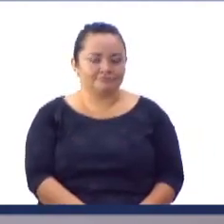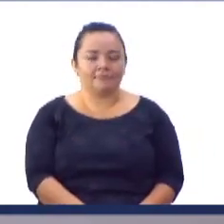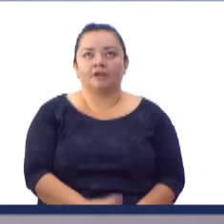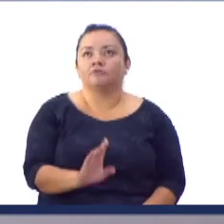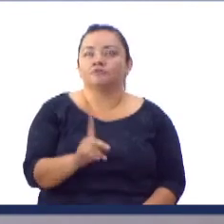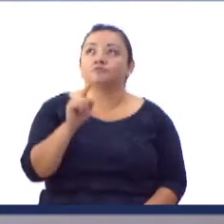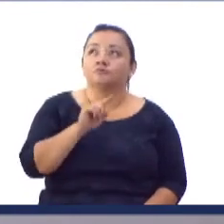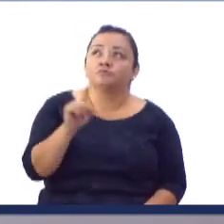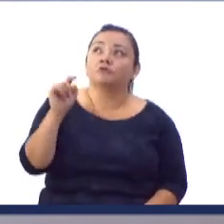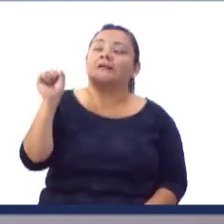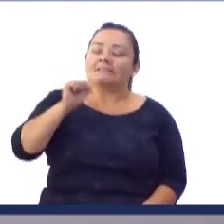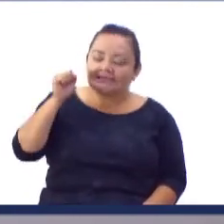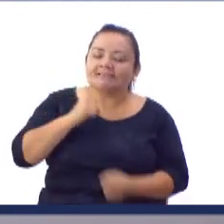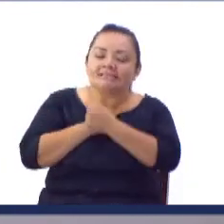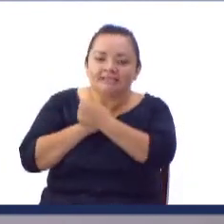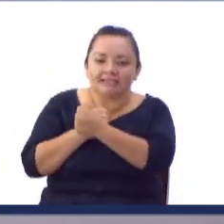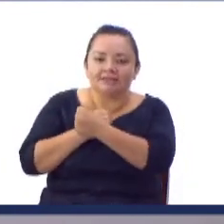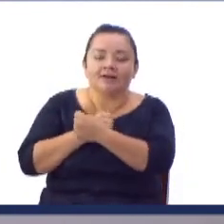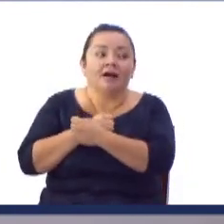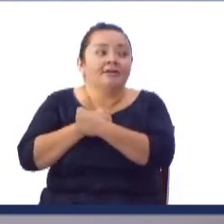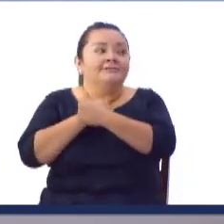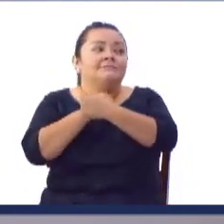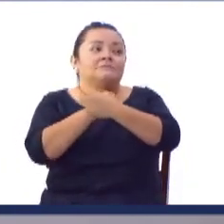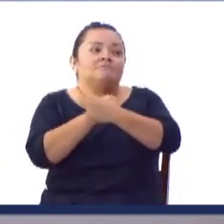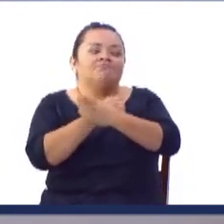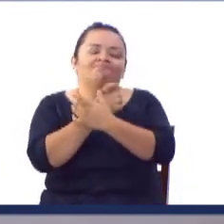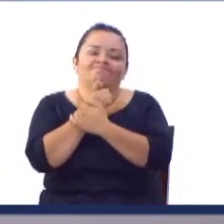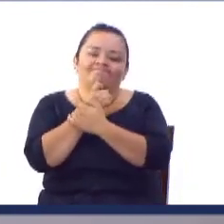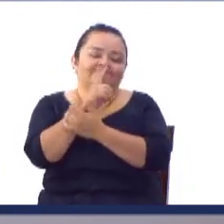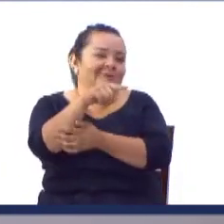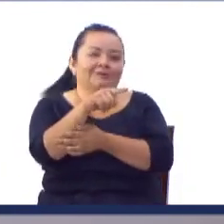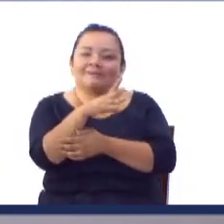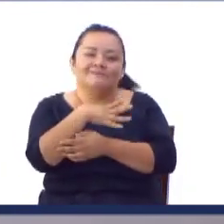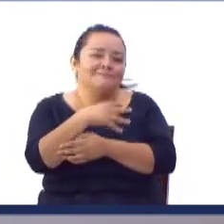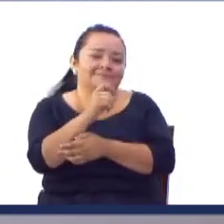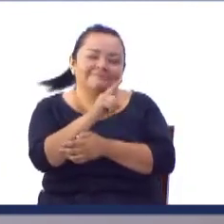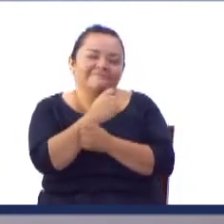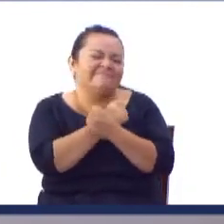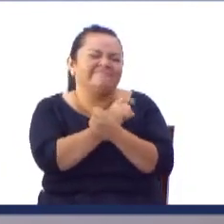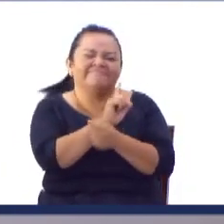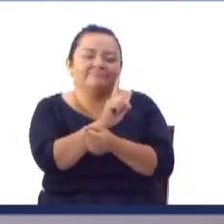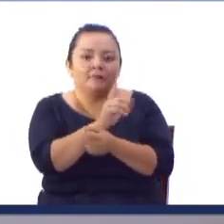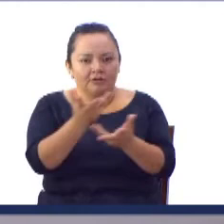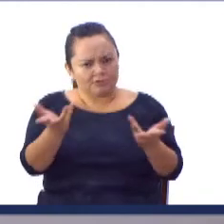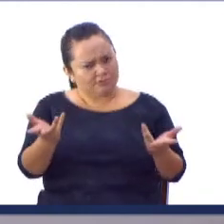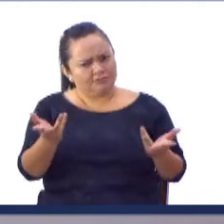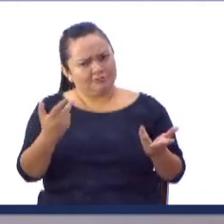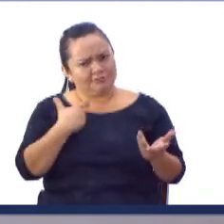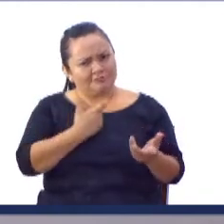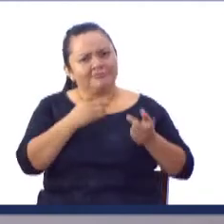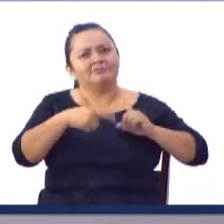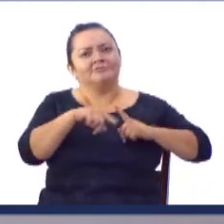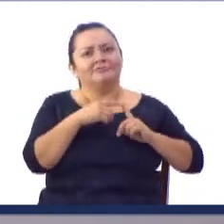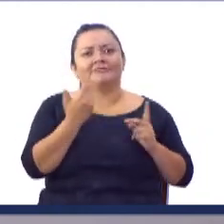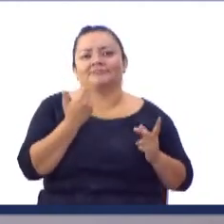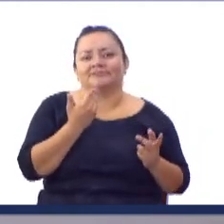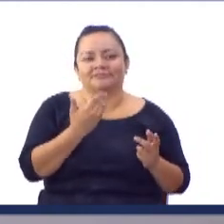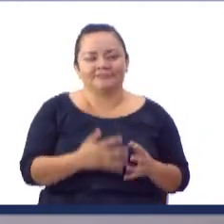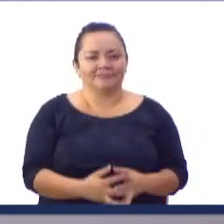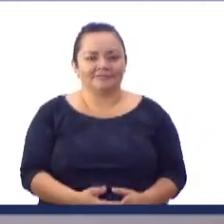amarás al señor sí señor te amo amarás menos a aquel entonces pero que estamos haciendo